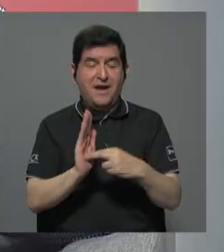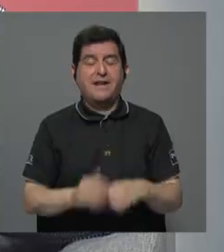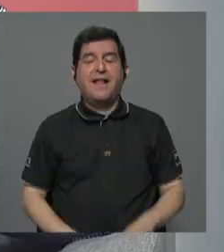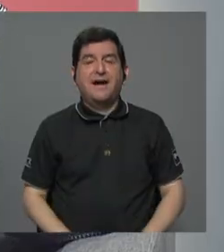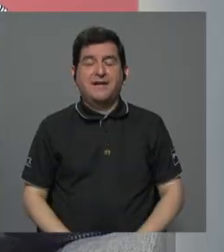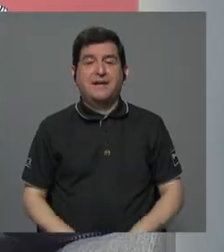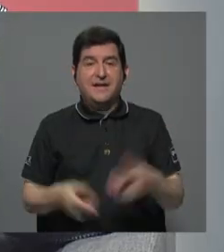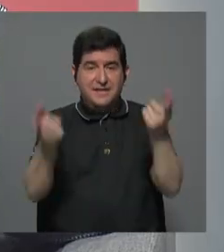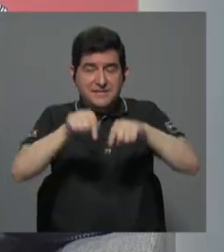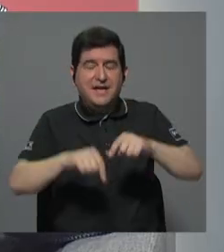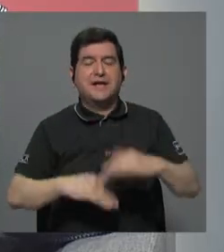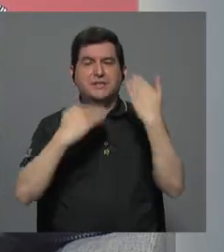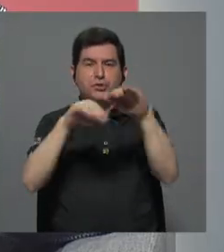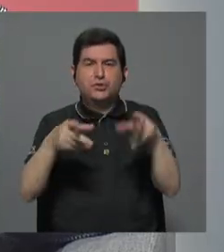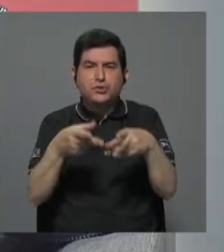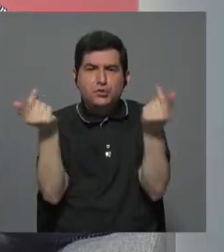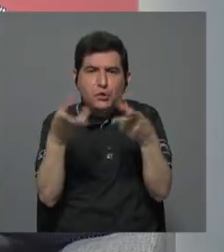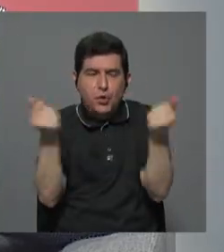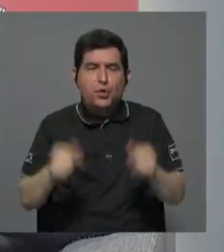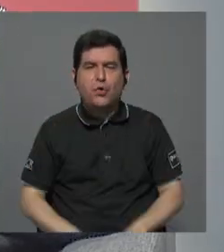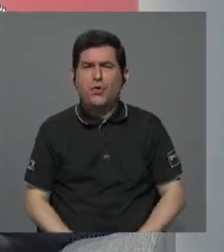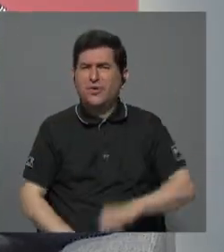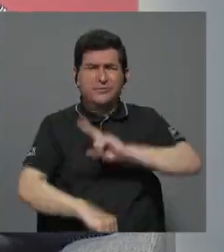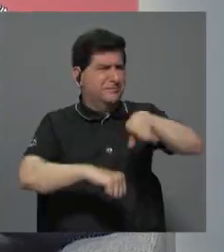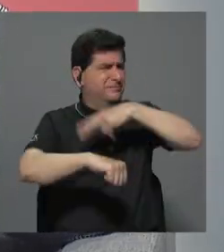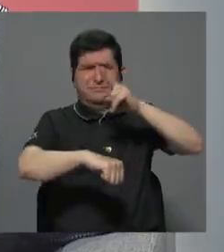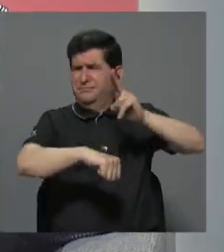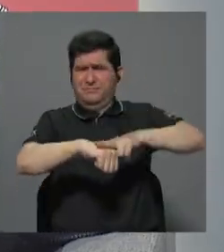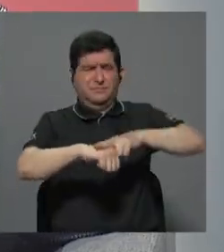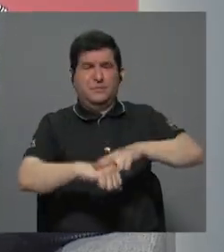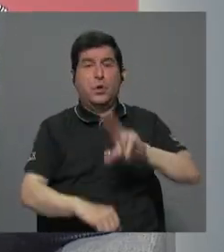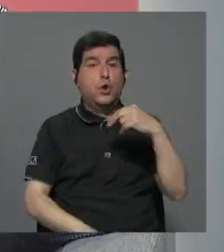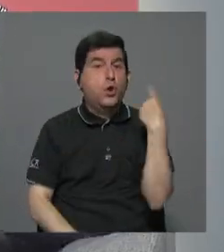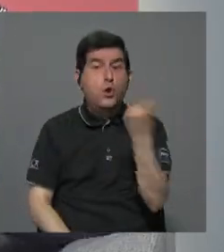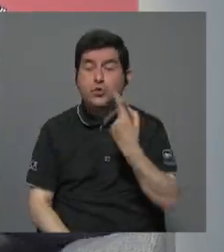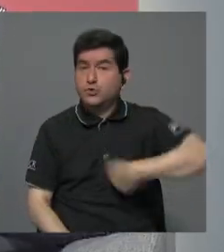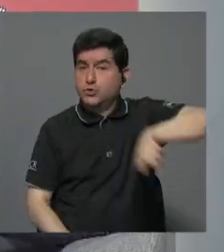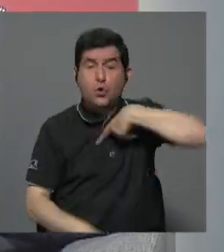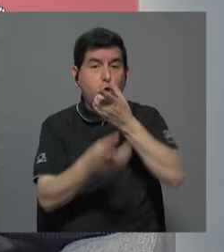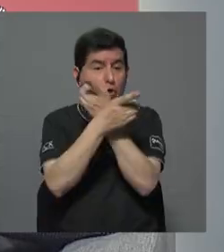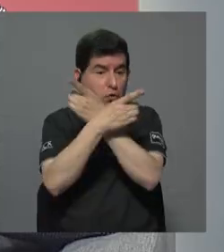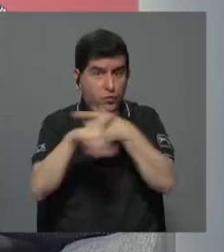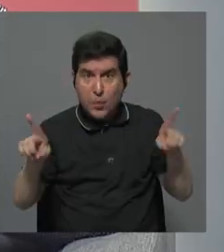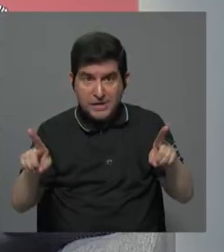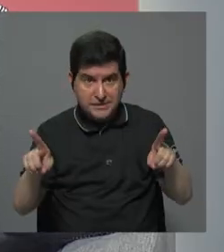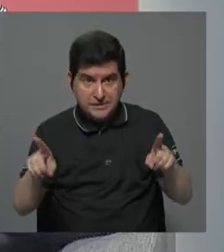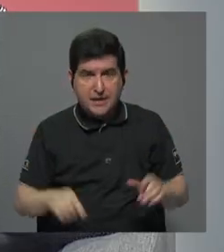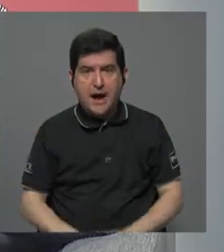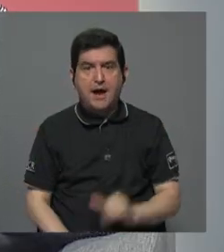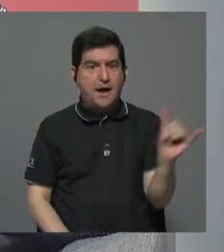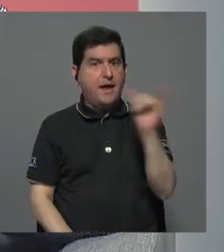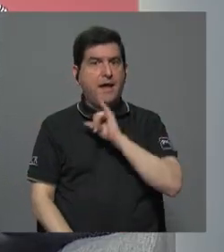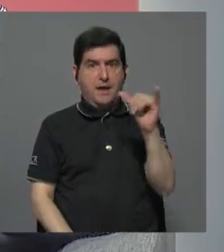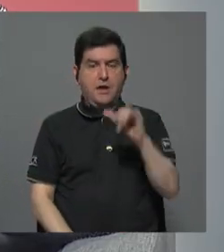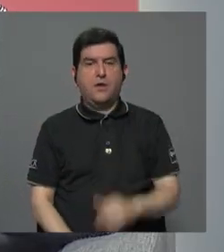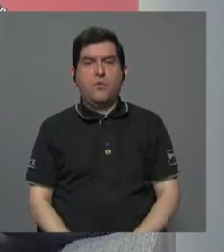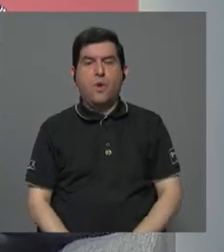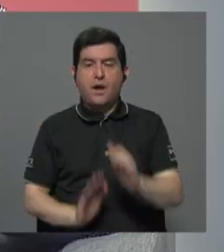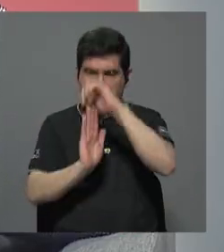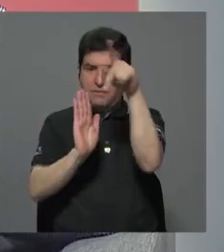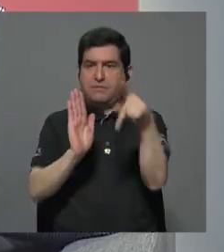es una desnaturalización no solamente de nuestra democracia sino también de nuestra